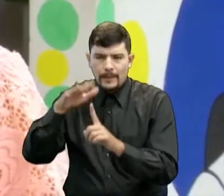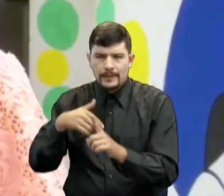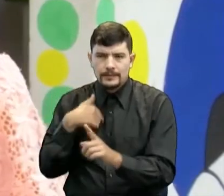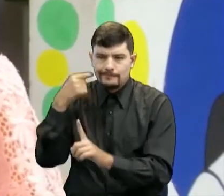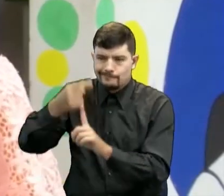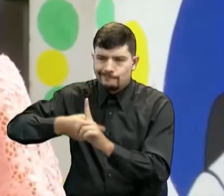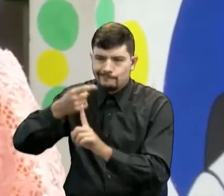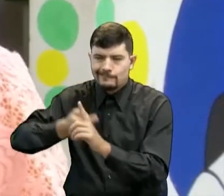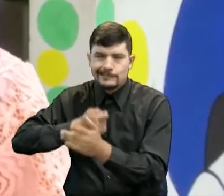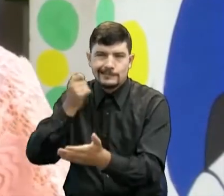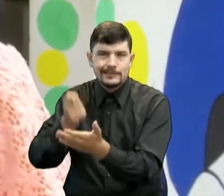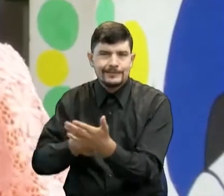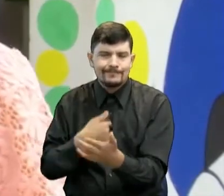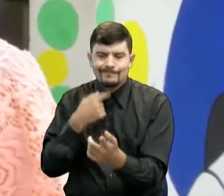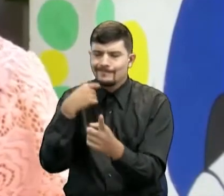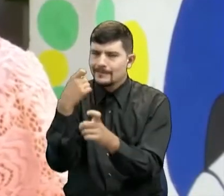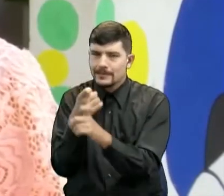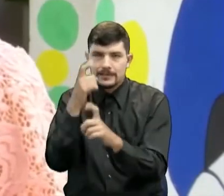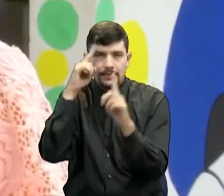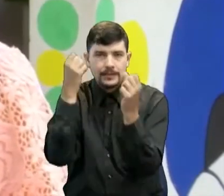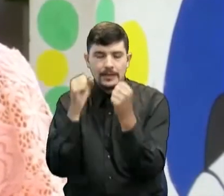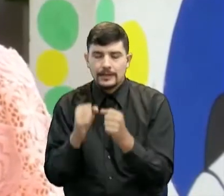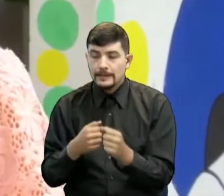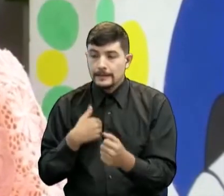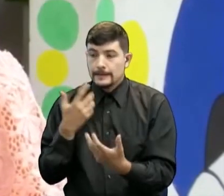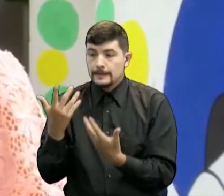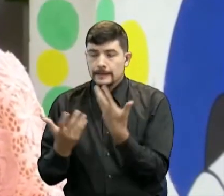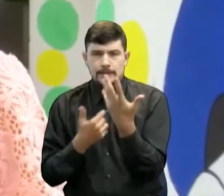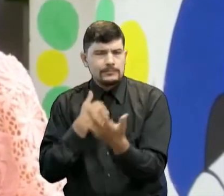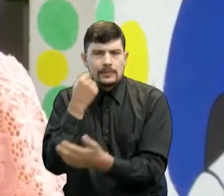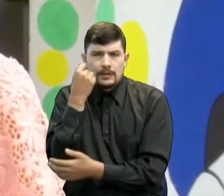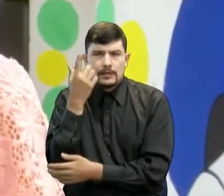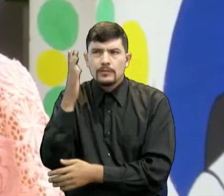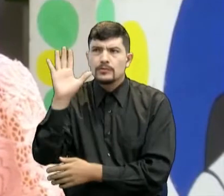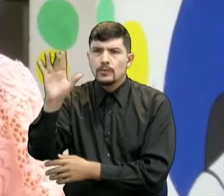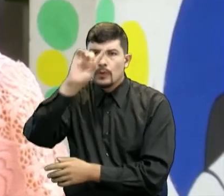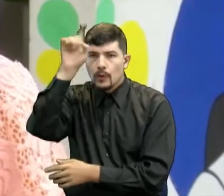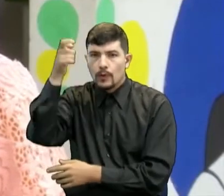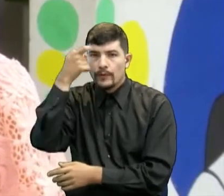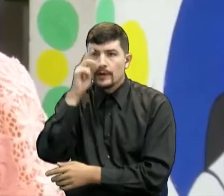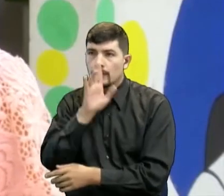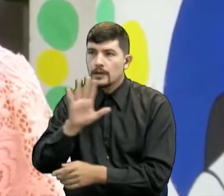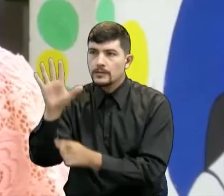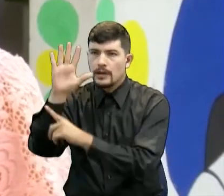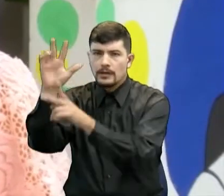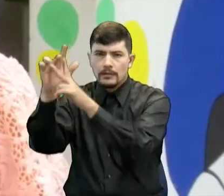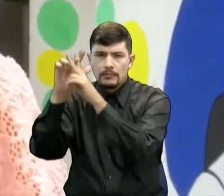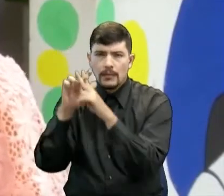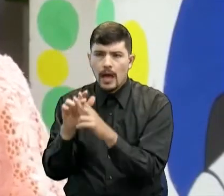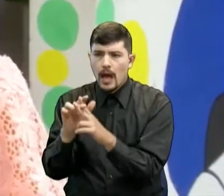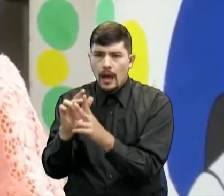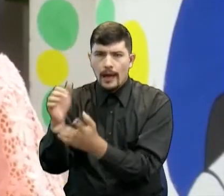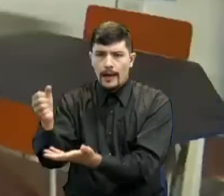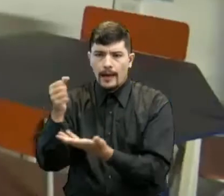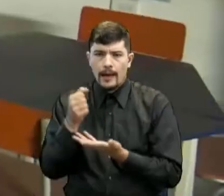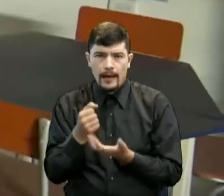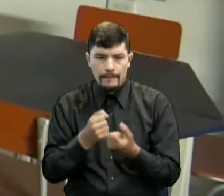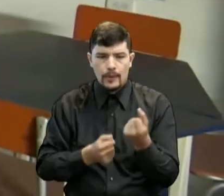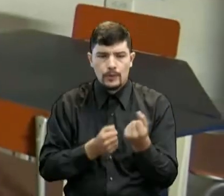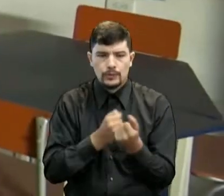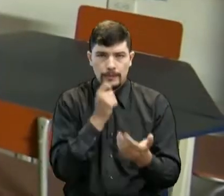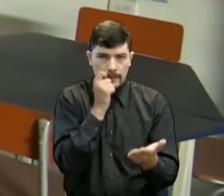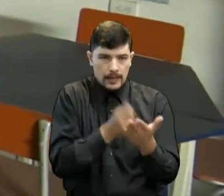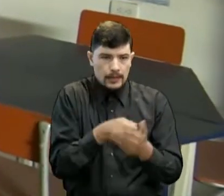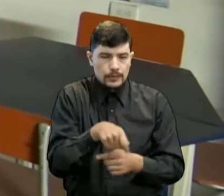me parece que no entiendo por qué el gobierno no nos ha prestado el auxilio con lo del subsidio. Por